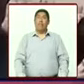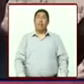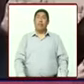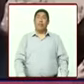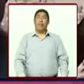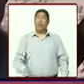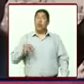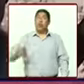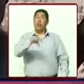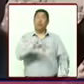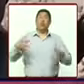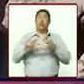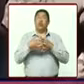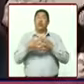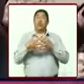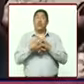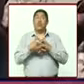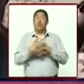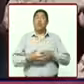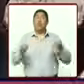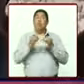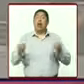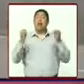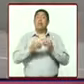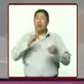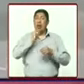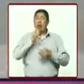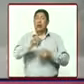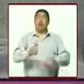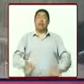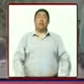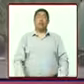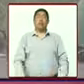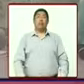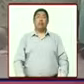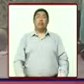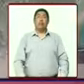Los puntos de bloqueo se están incrementando día a día.